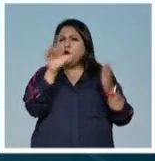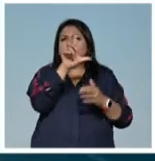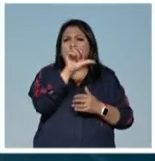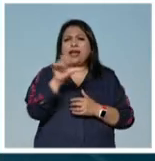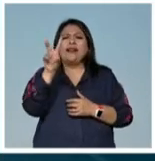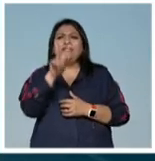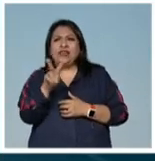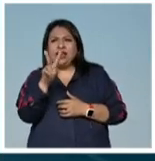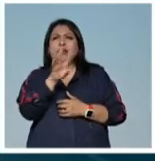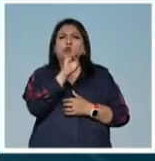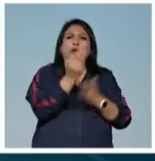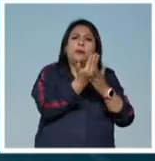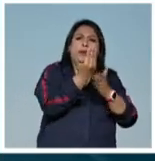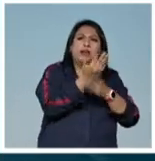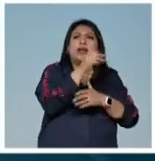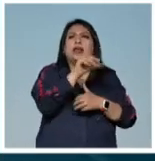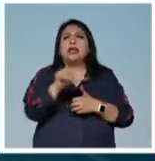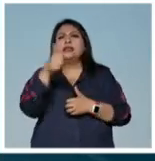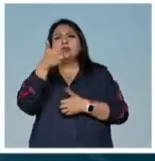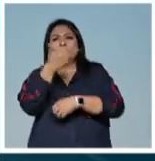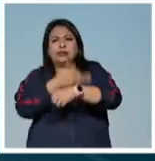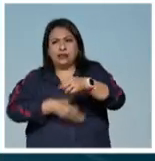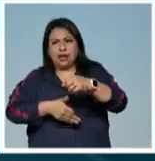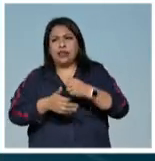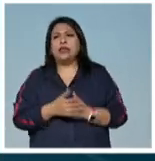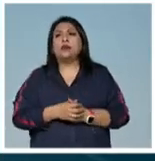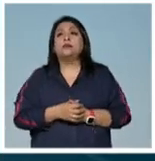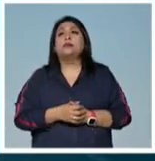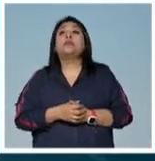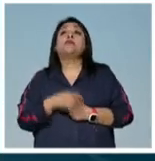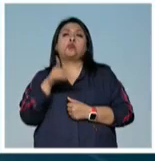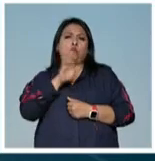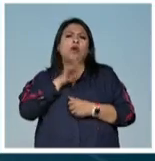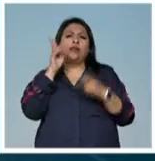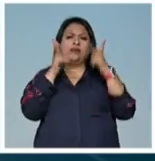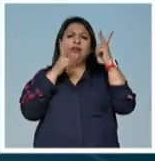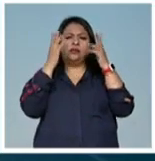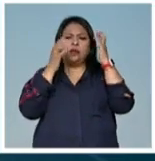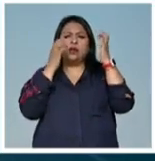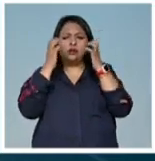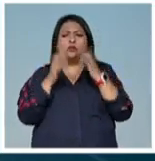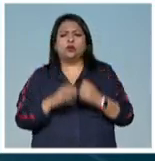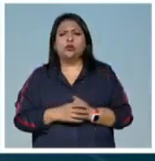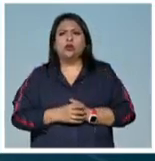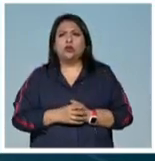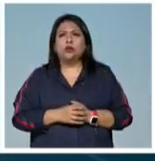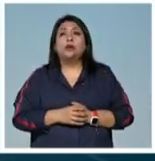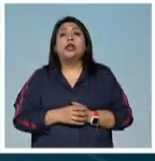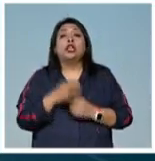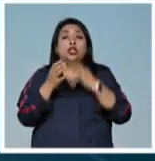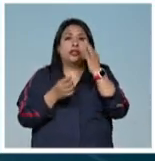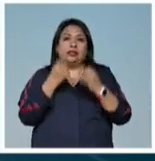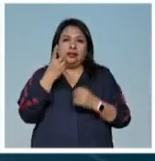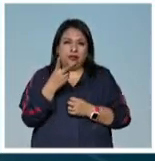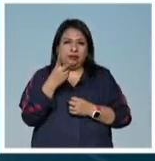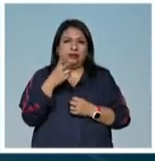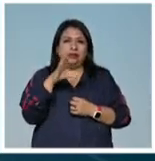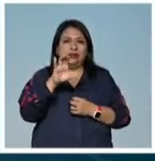a viernes de 9 de la mañana a 6 de la tarde y ahí podrán visitar esta exposición. Para Noticias